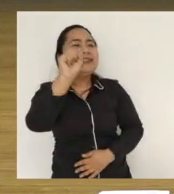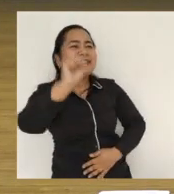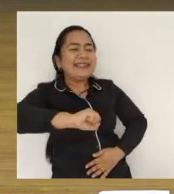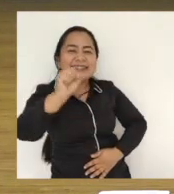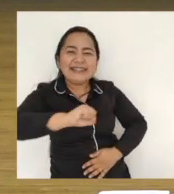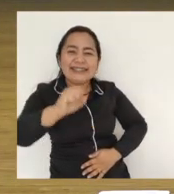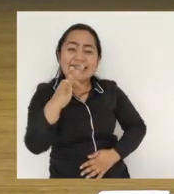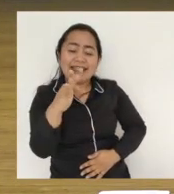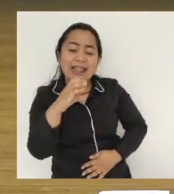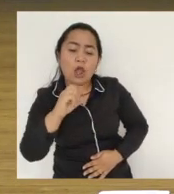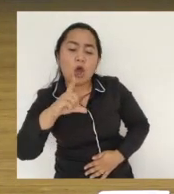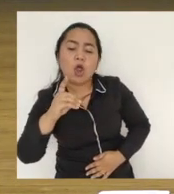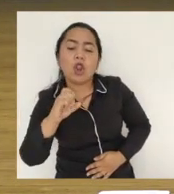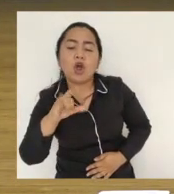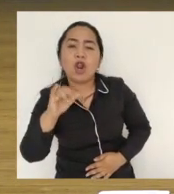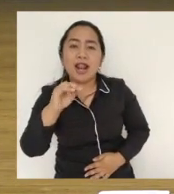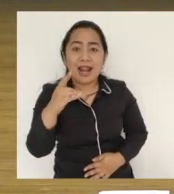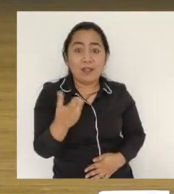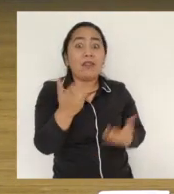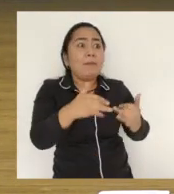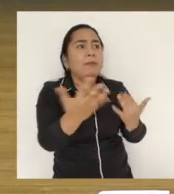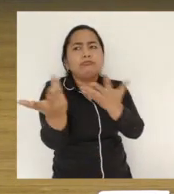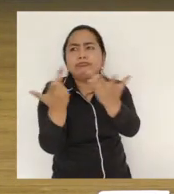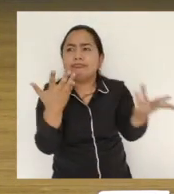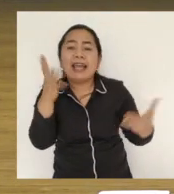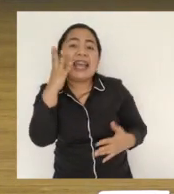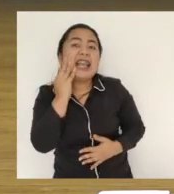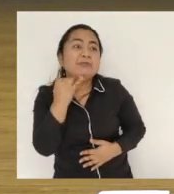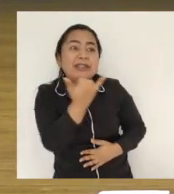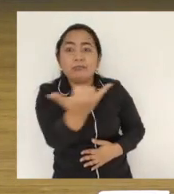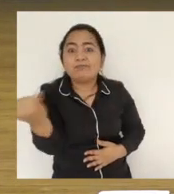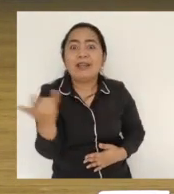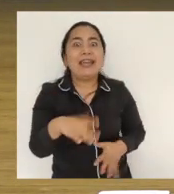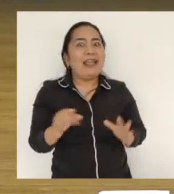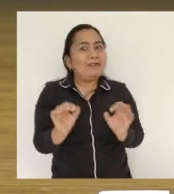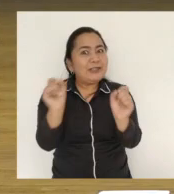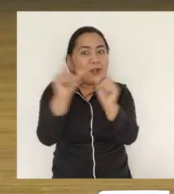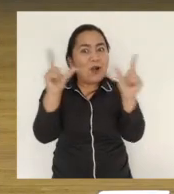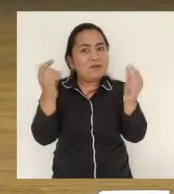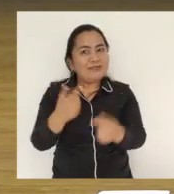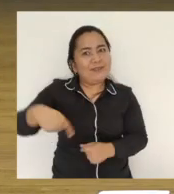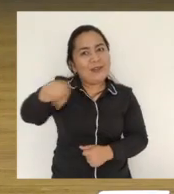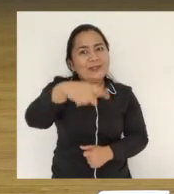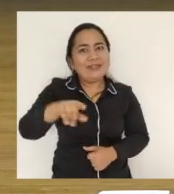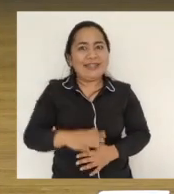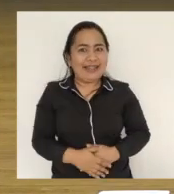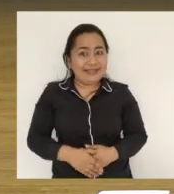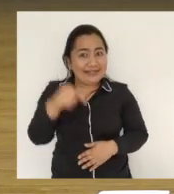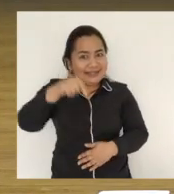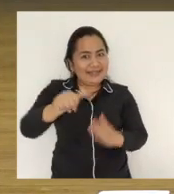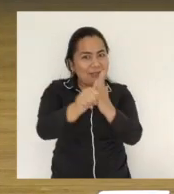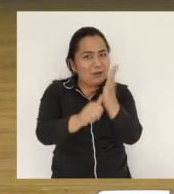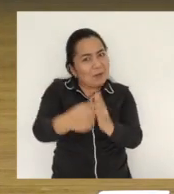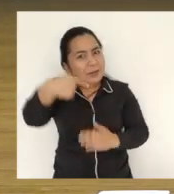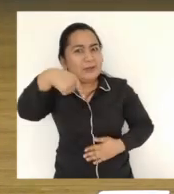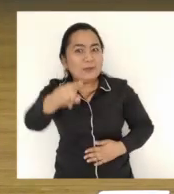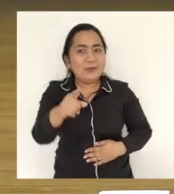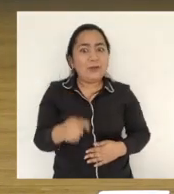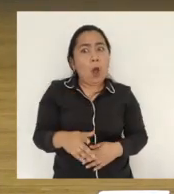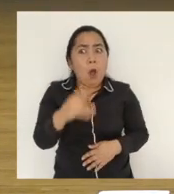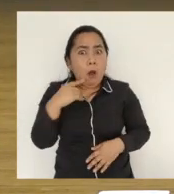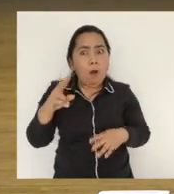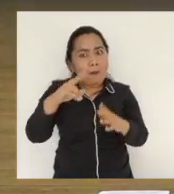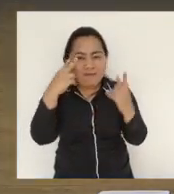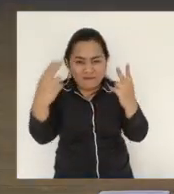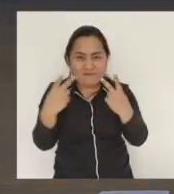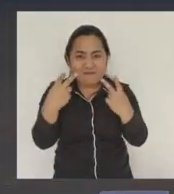es, Teodolindo. También escucharemos varias experiencias y tenemos muchas sorpresas para ustedes. En este, su magazine, no